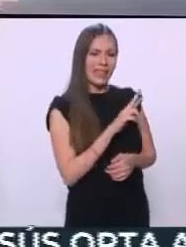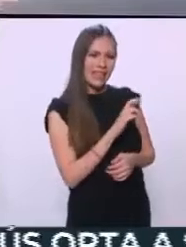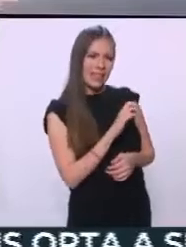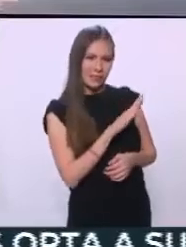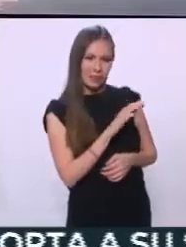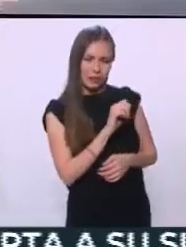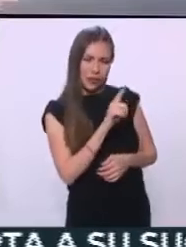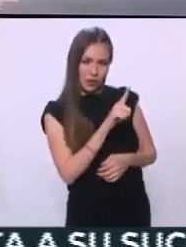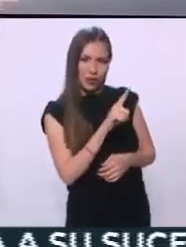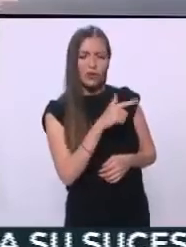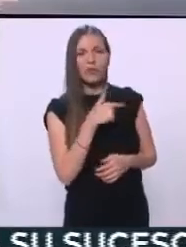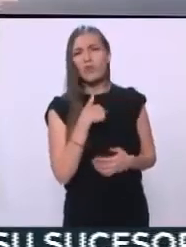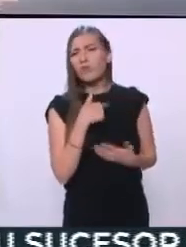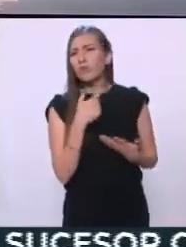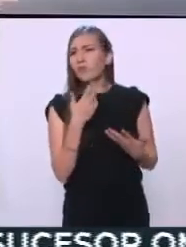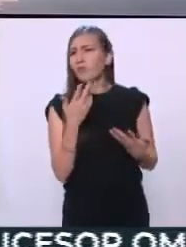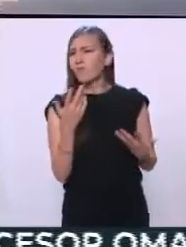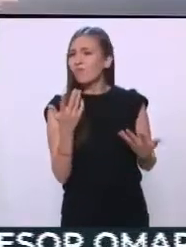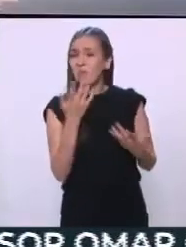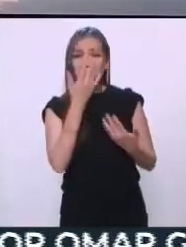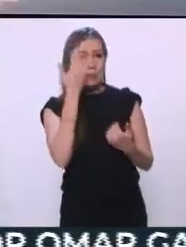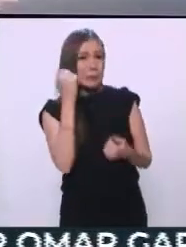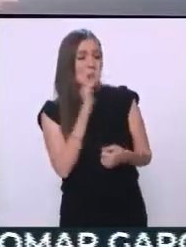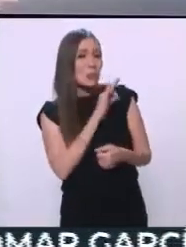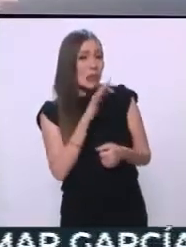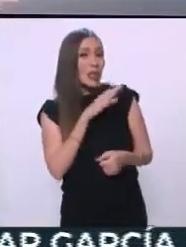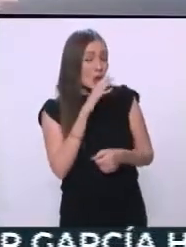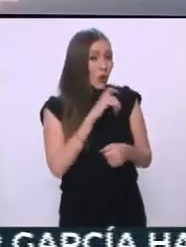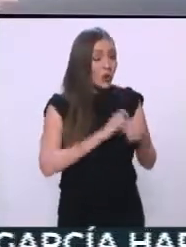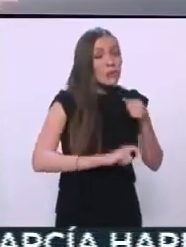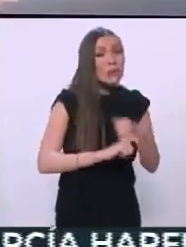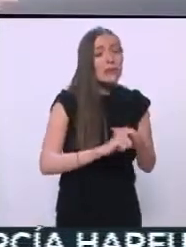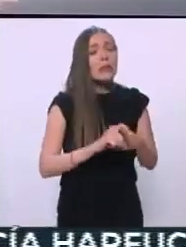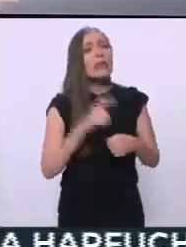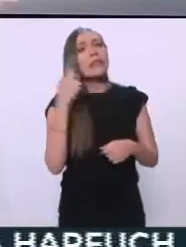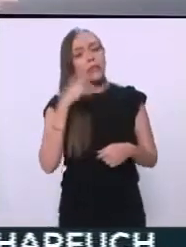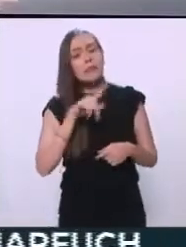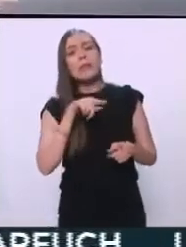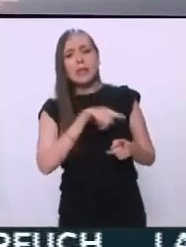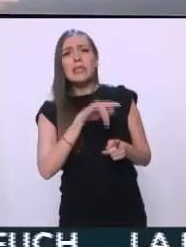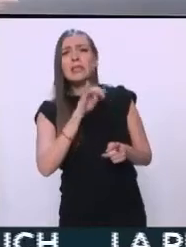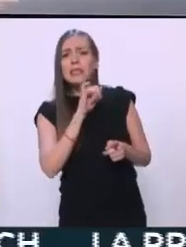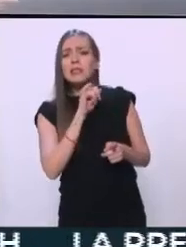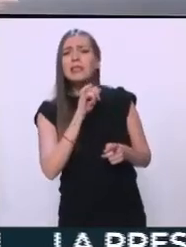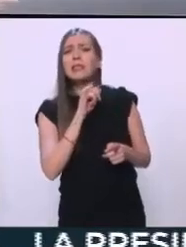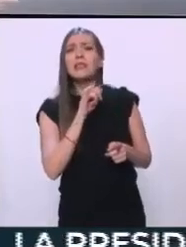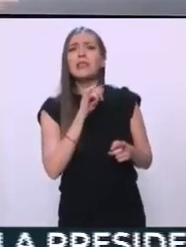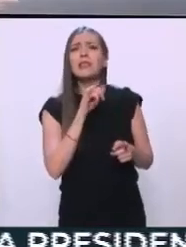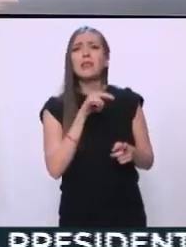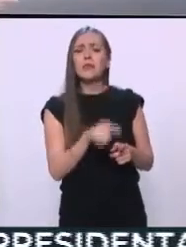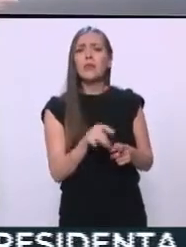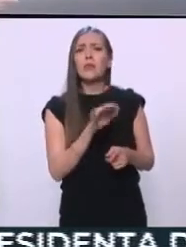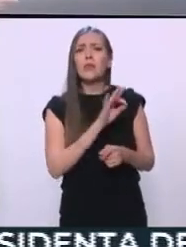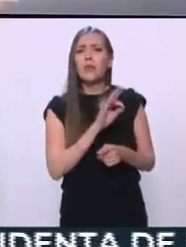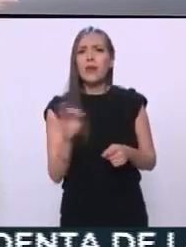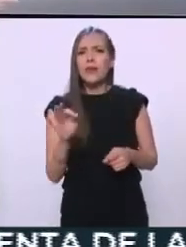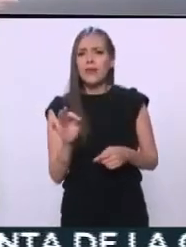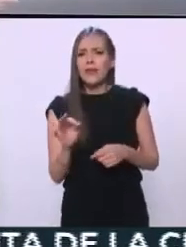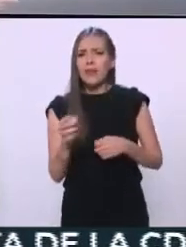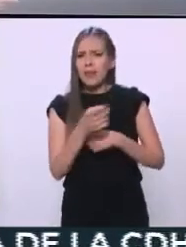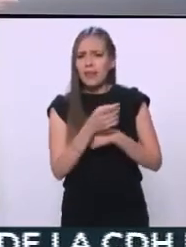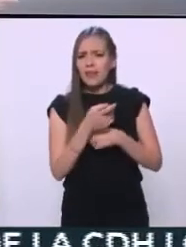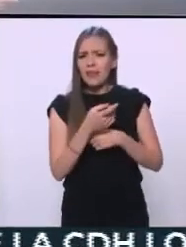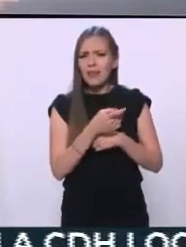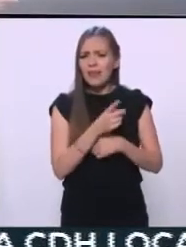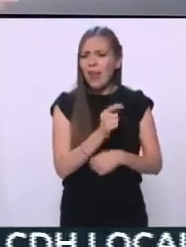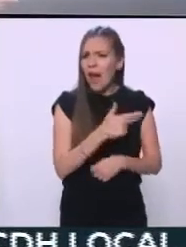hablar precisamente de corrupción como tal, pero definitivamente es un caso que provocó un daño patrimonial